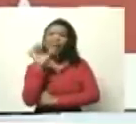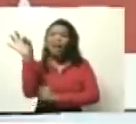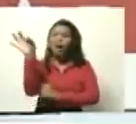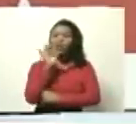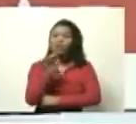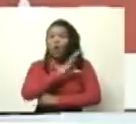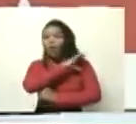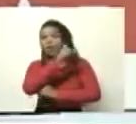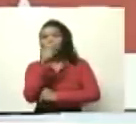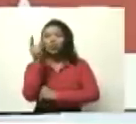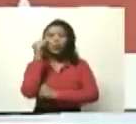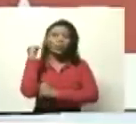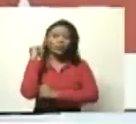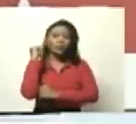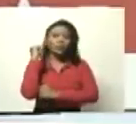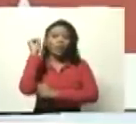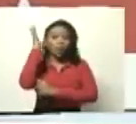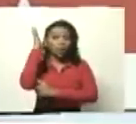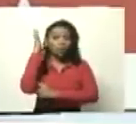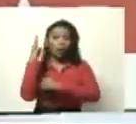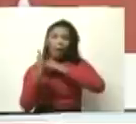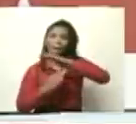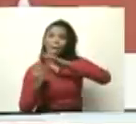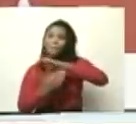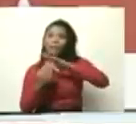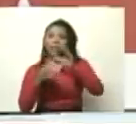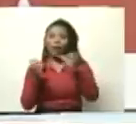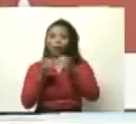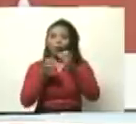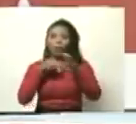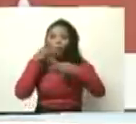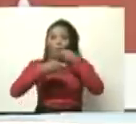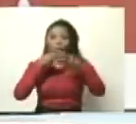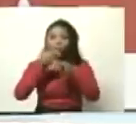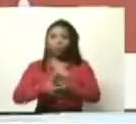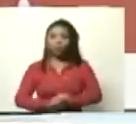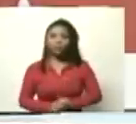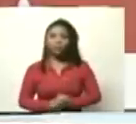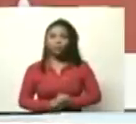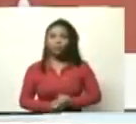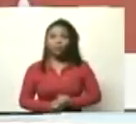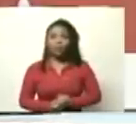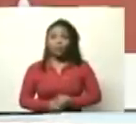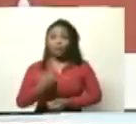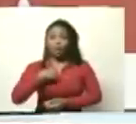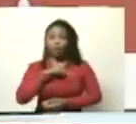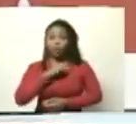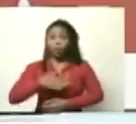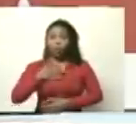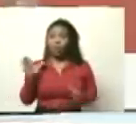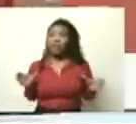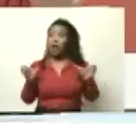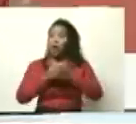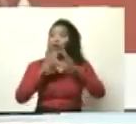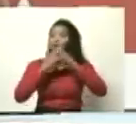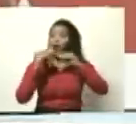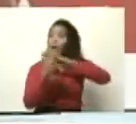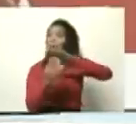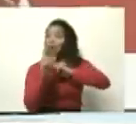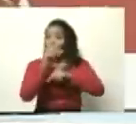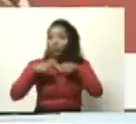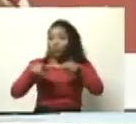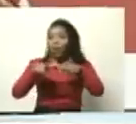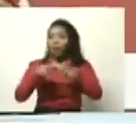los delegados y las delegadas del Congreso? Las bases del partido. Si nosotros pudiéramos reunir a todas las bases en un